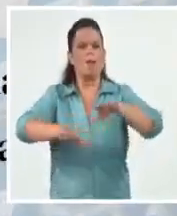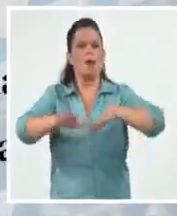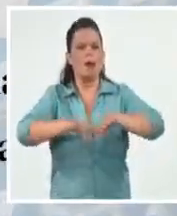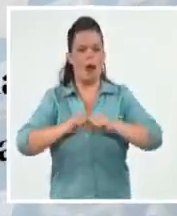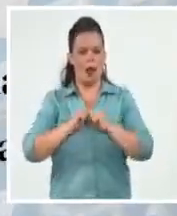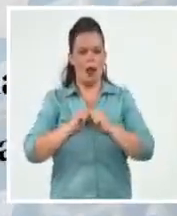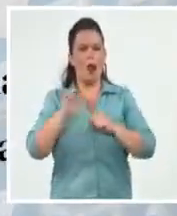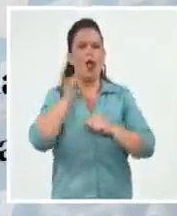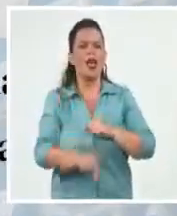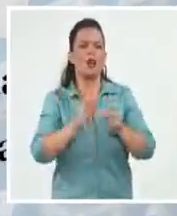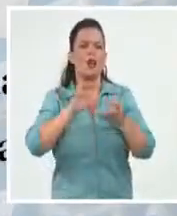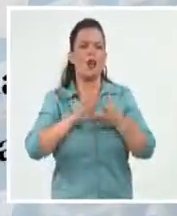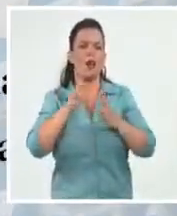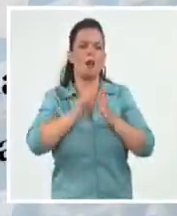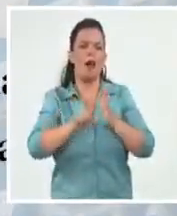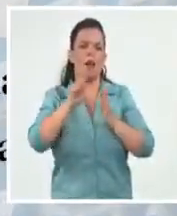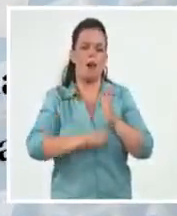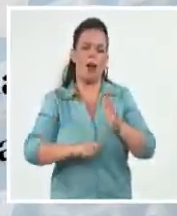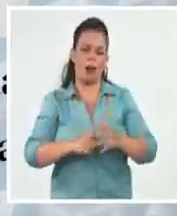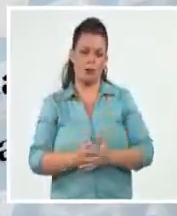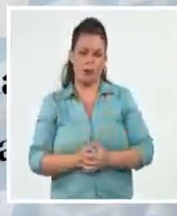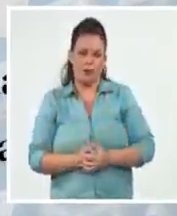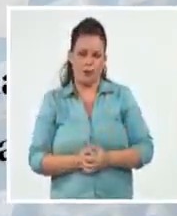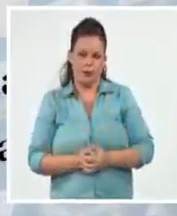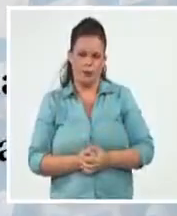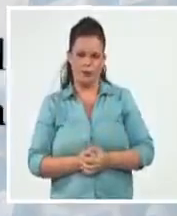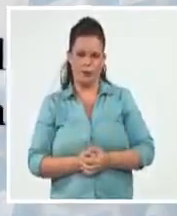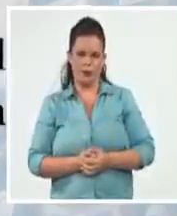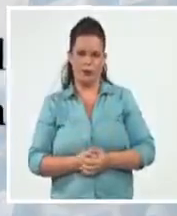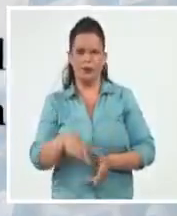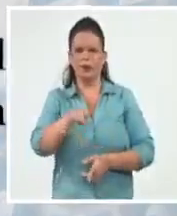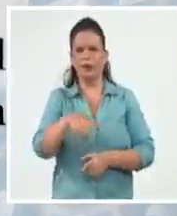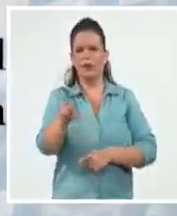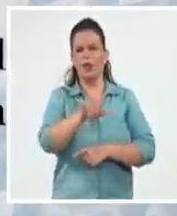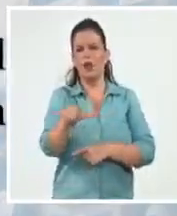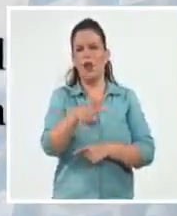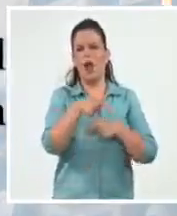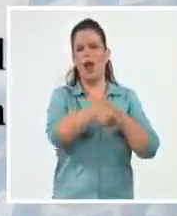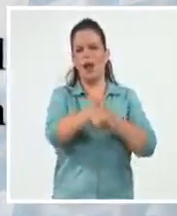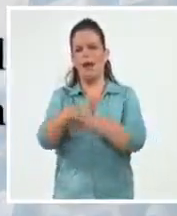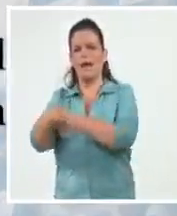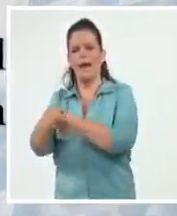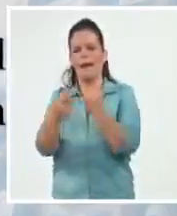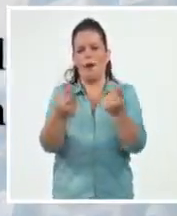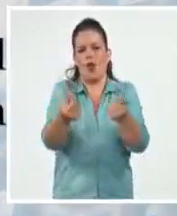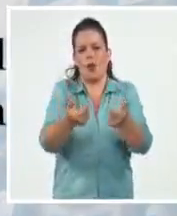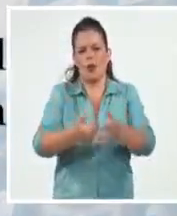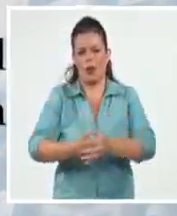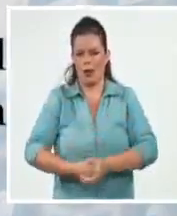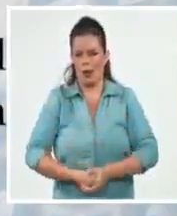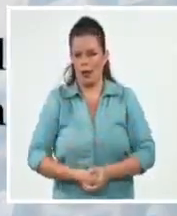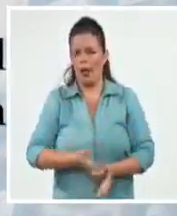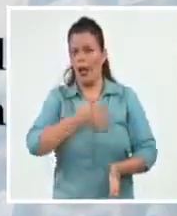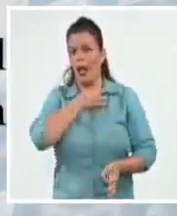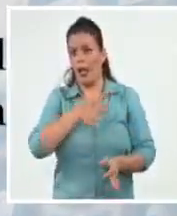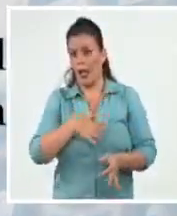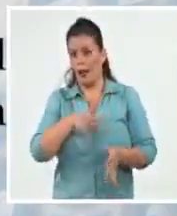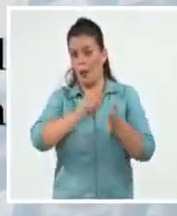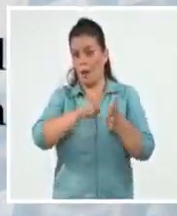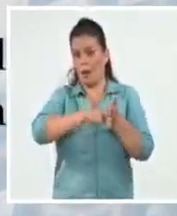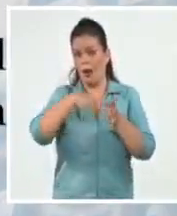del plan. El plan guerra, guerrilla económica. Otro plan es, si podemos coger aquí en los Estados Unidos